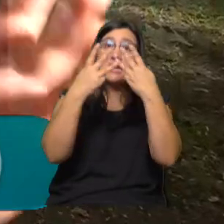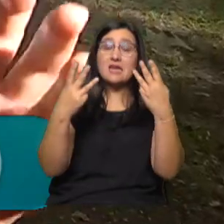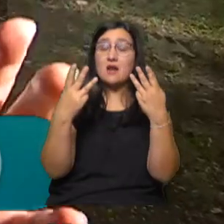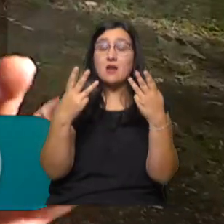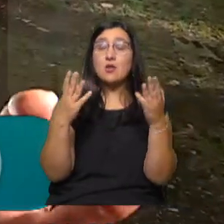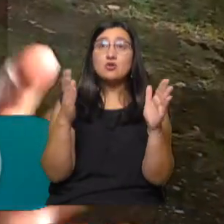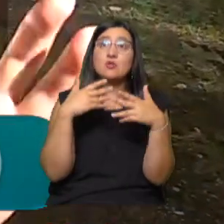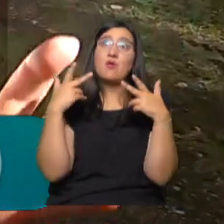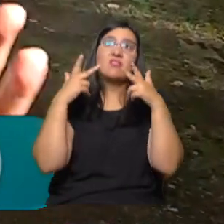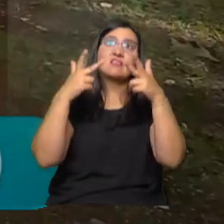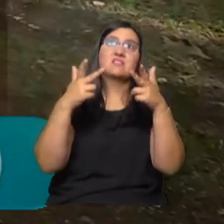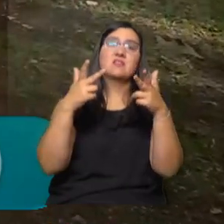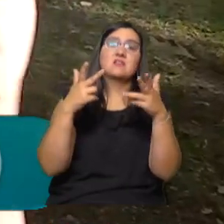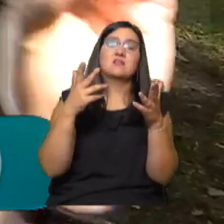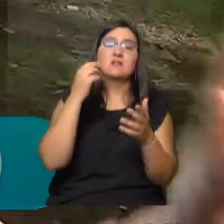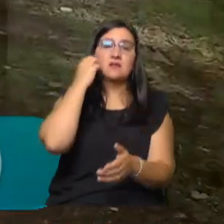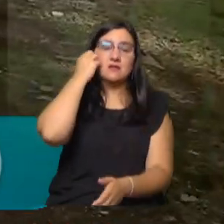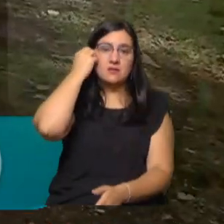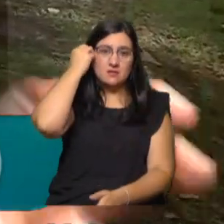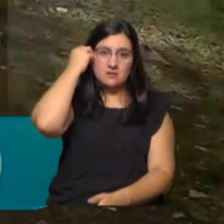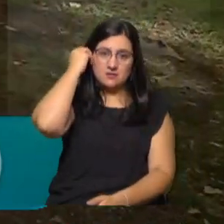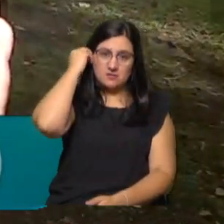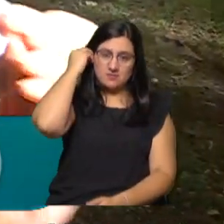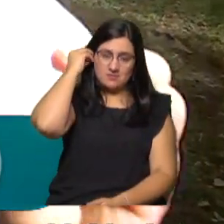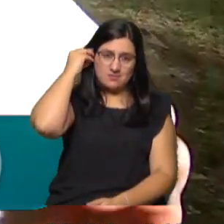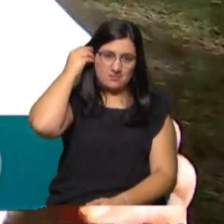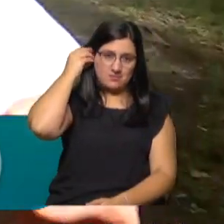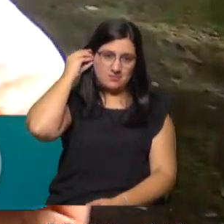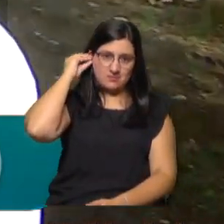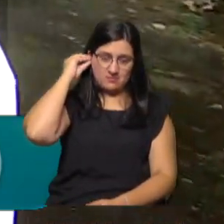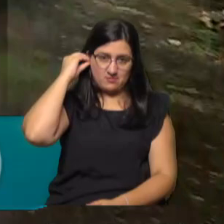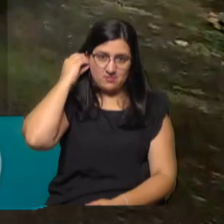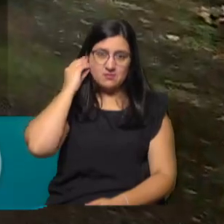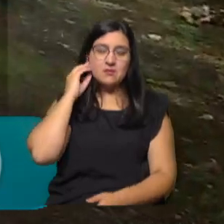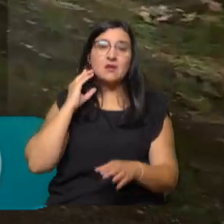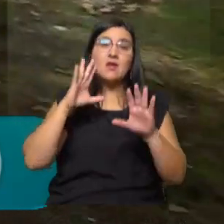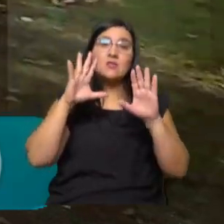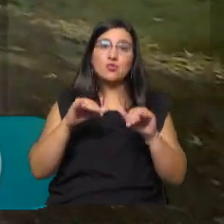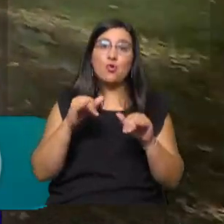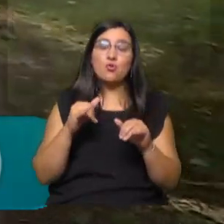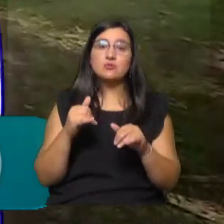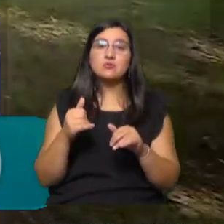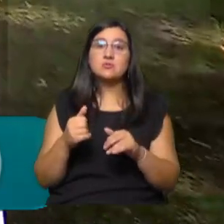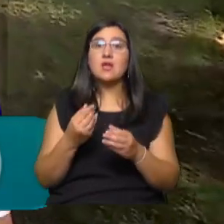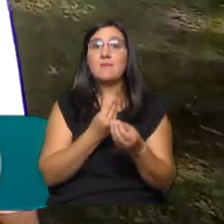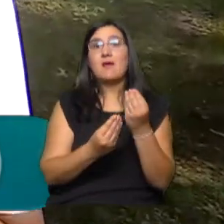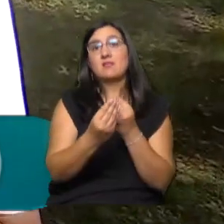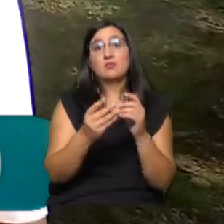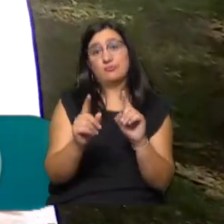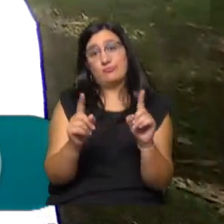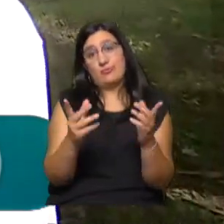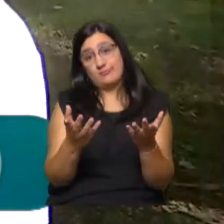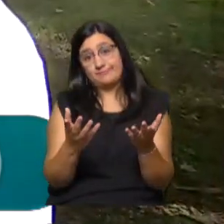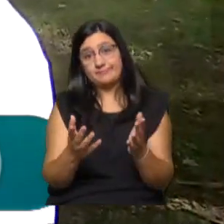hablar de que digamos que todos tomen esa actitud. Pero bueno, en fin. Sí.